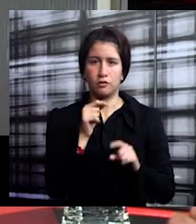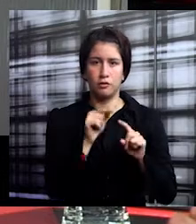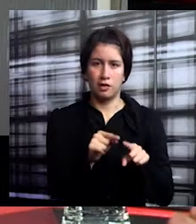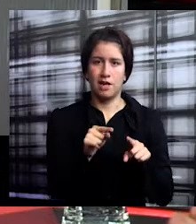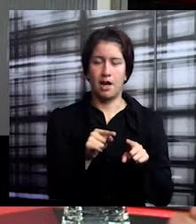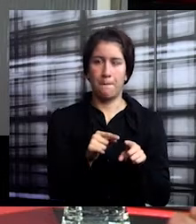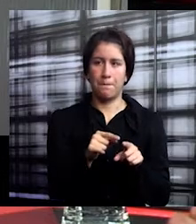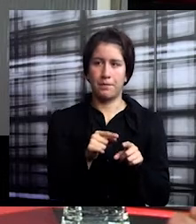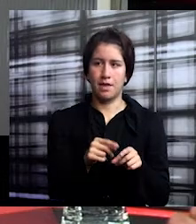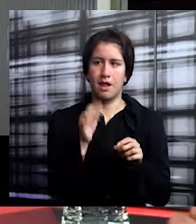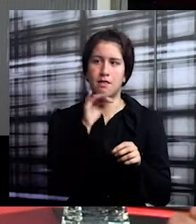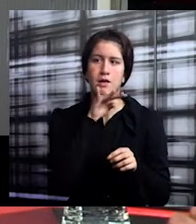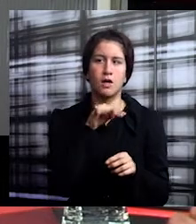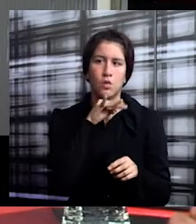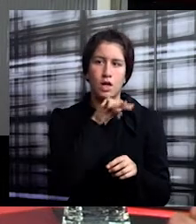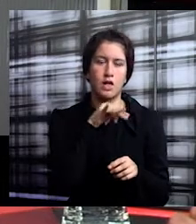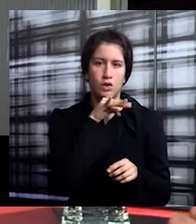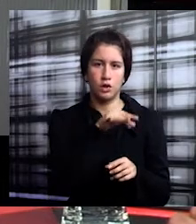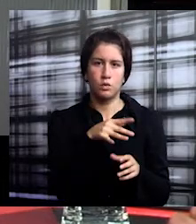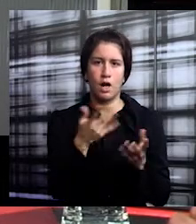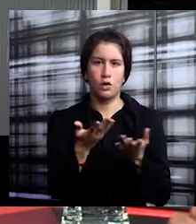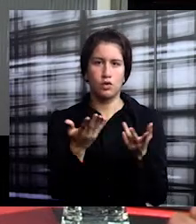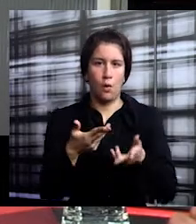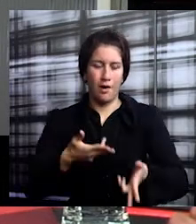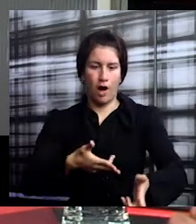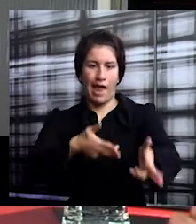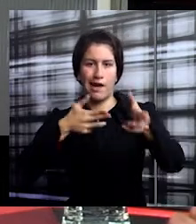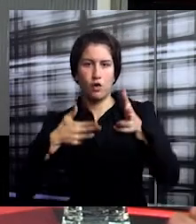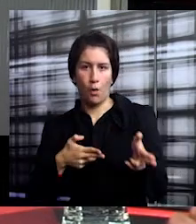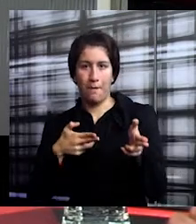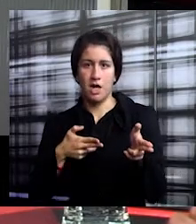utilizar elementos disuasivos como la escopeta,